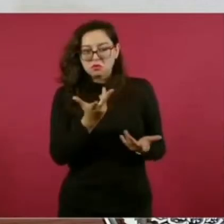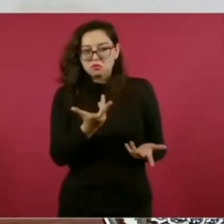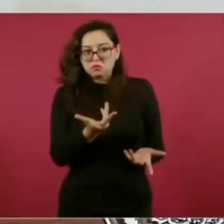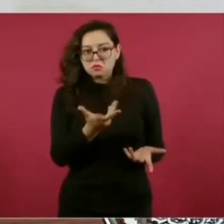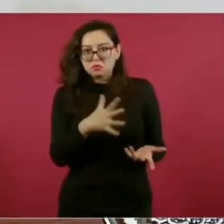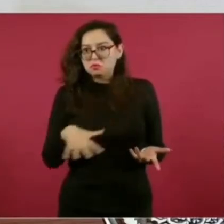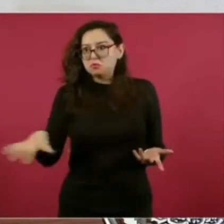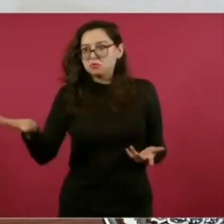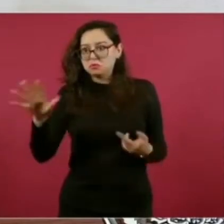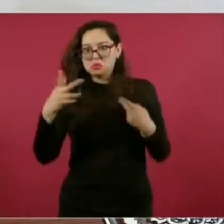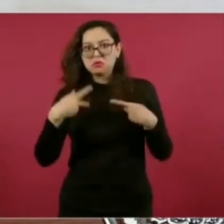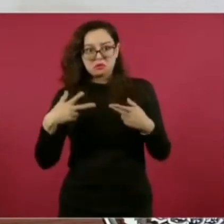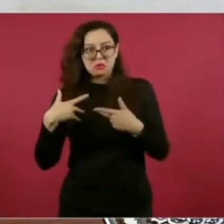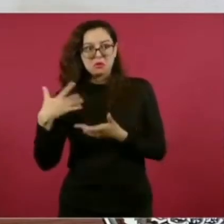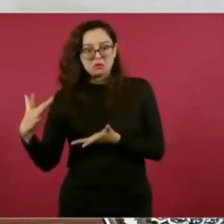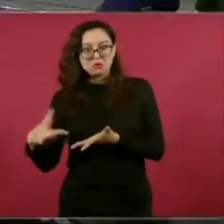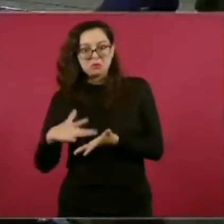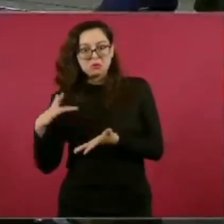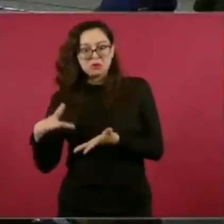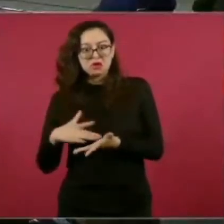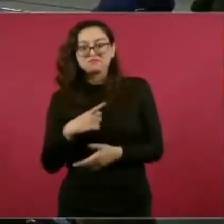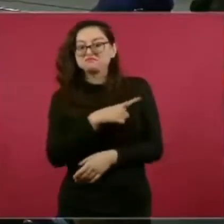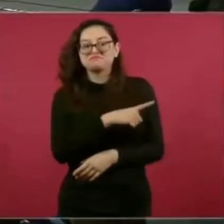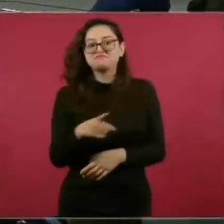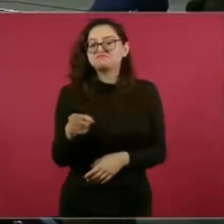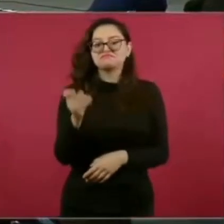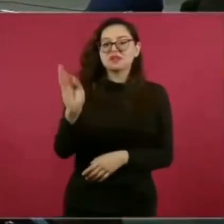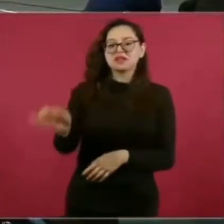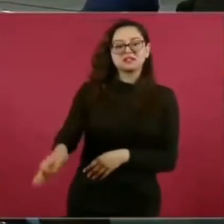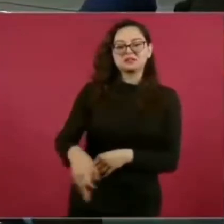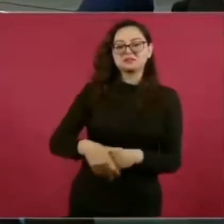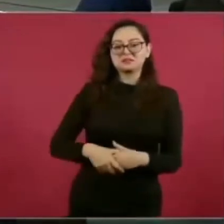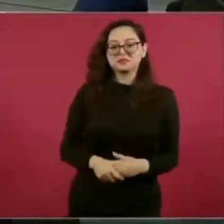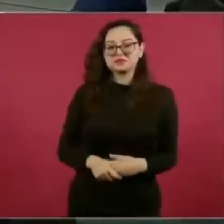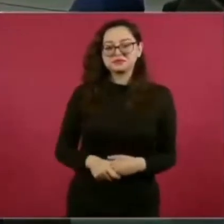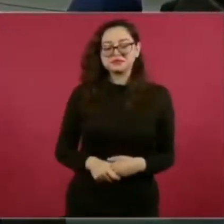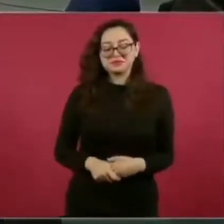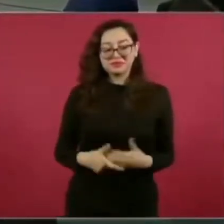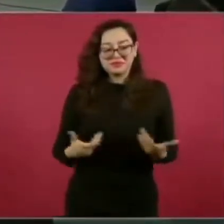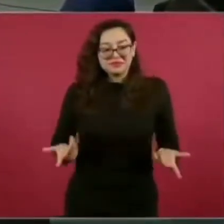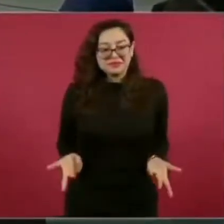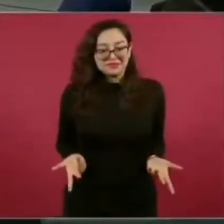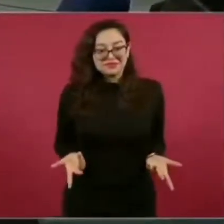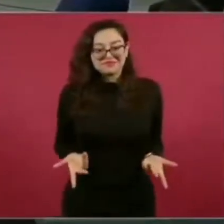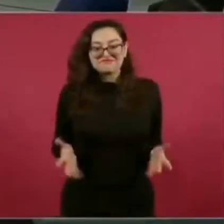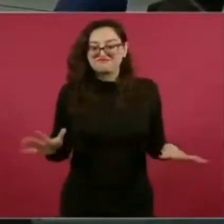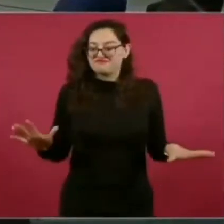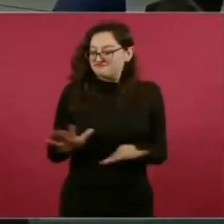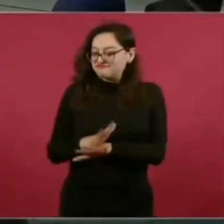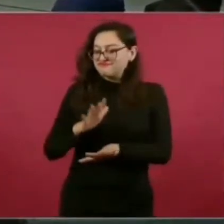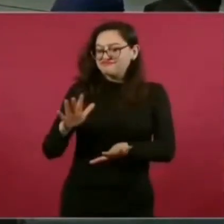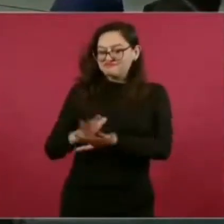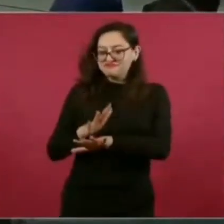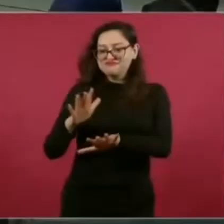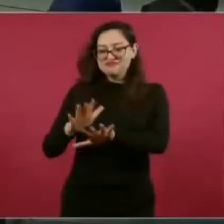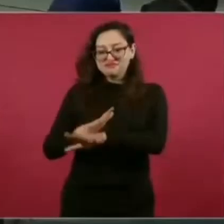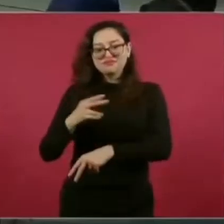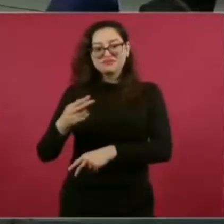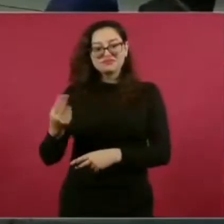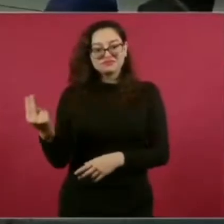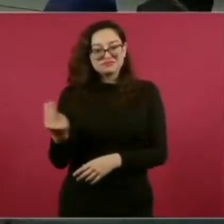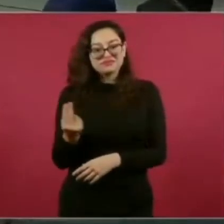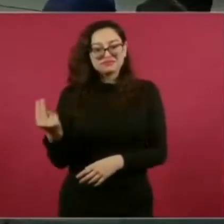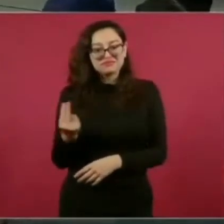esté apoyando una transformación, un cambio que hacía falta. sobre todo en el Poder